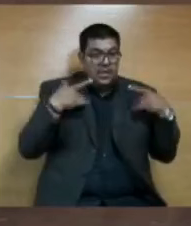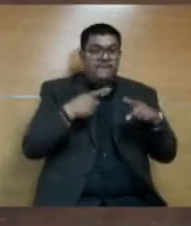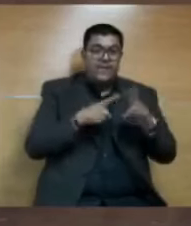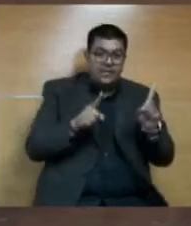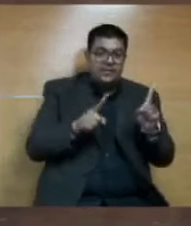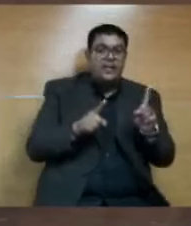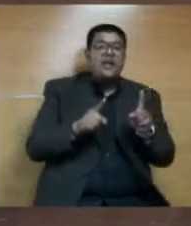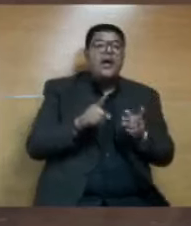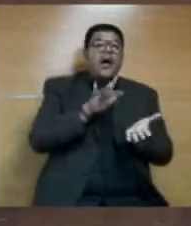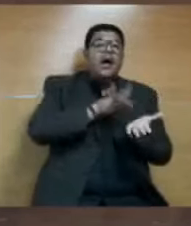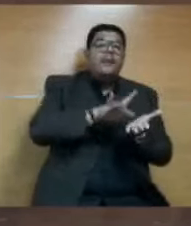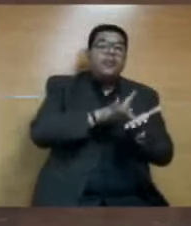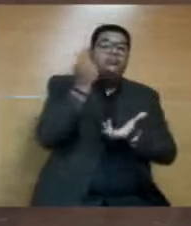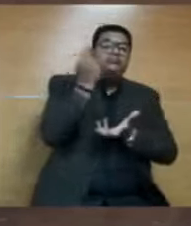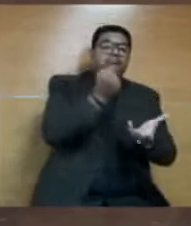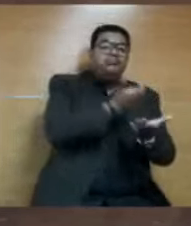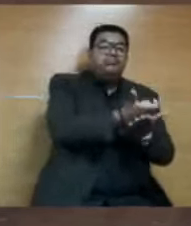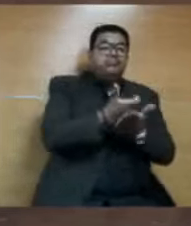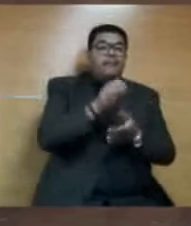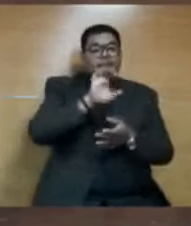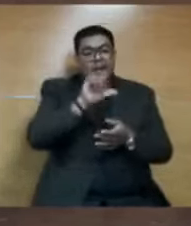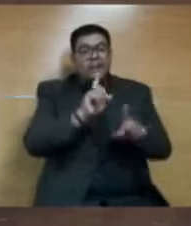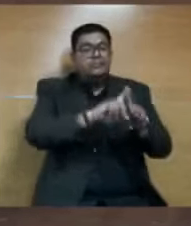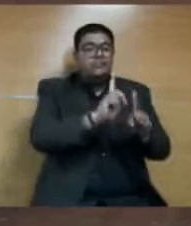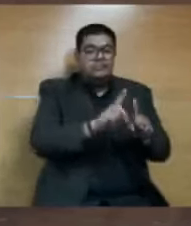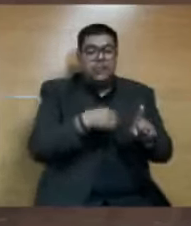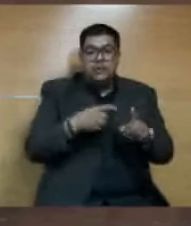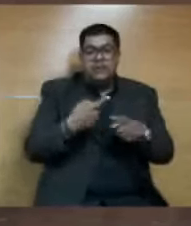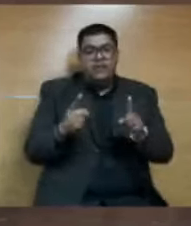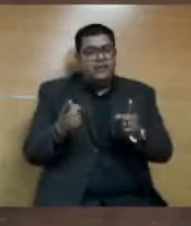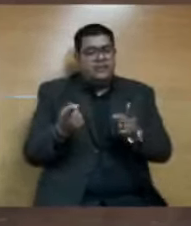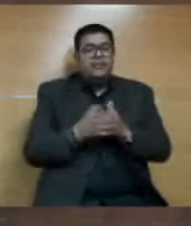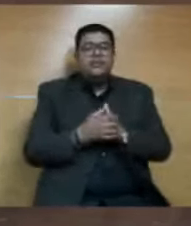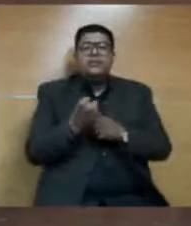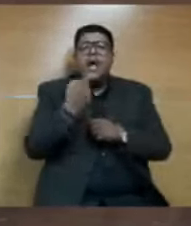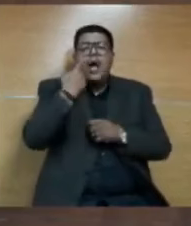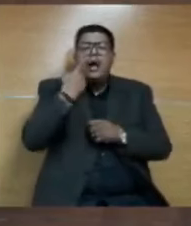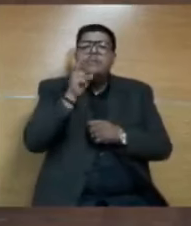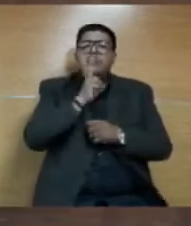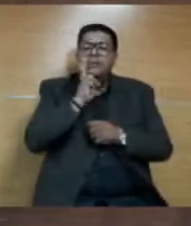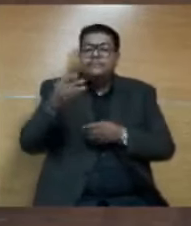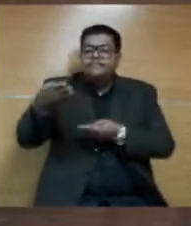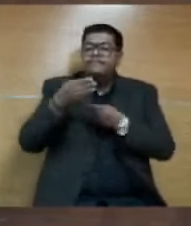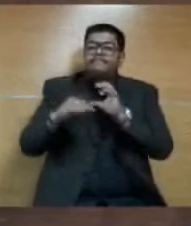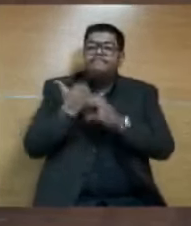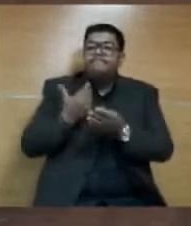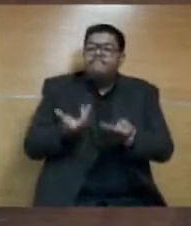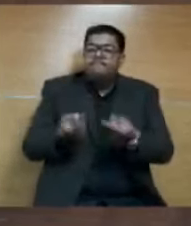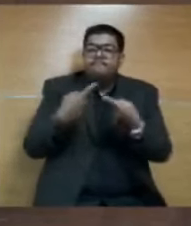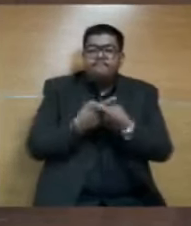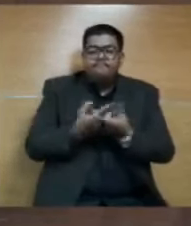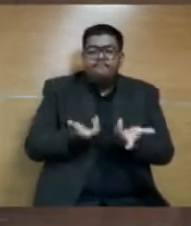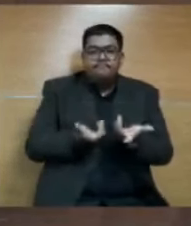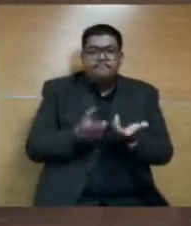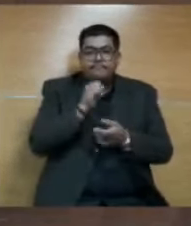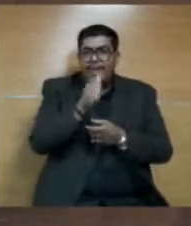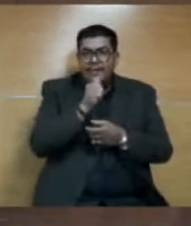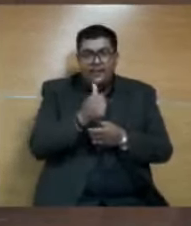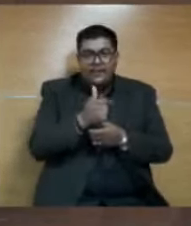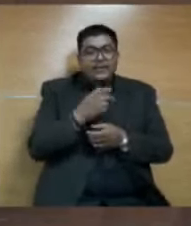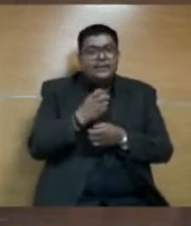sociales, se considera inoperante por una parte porque el actor no combate los argumentos expuestos por la autoridad responsable